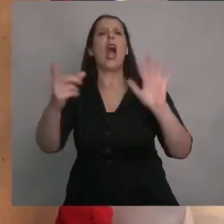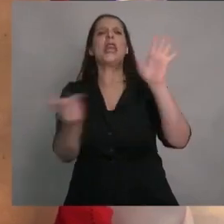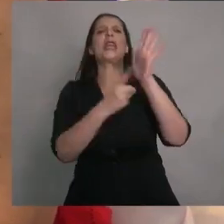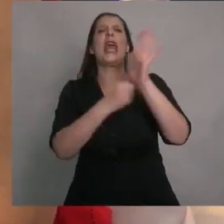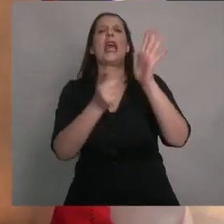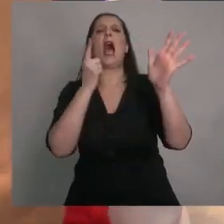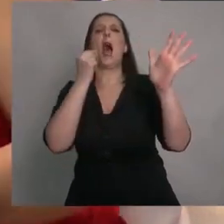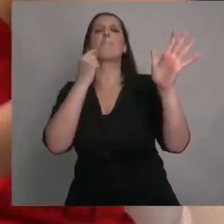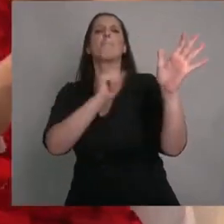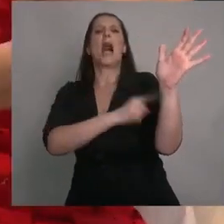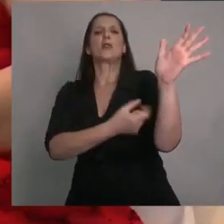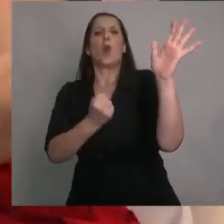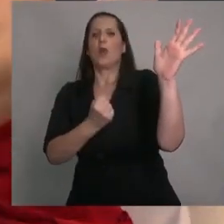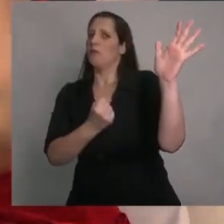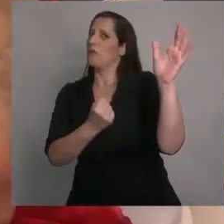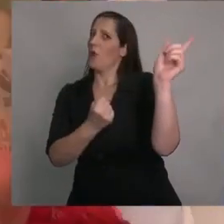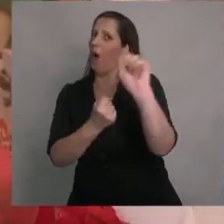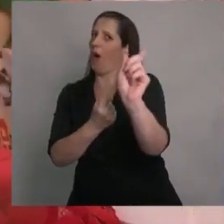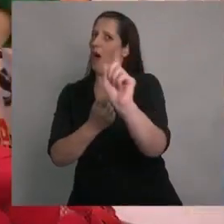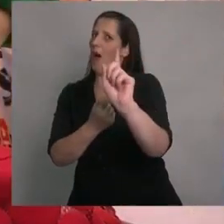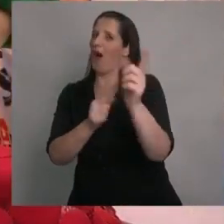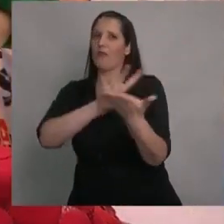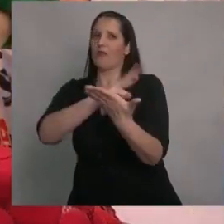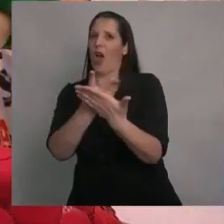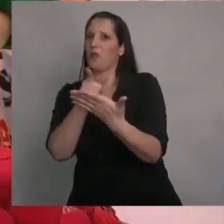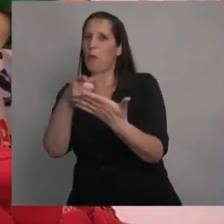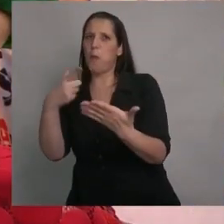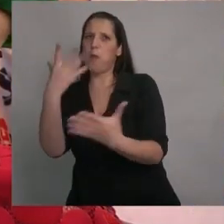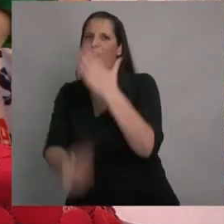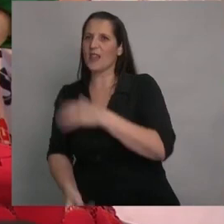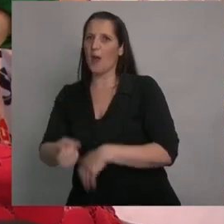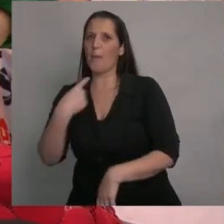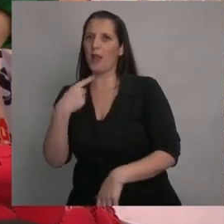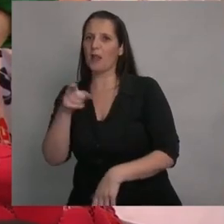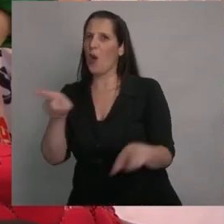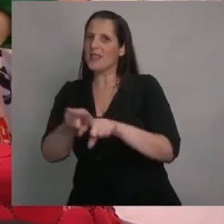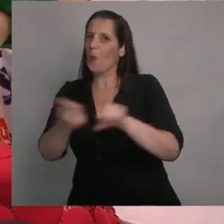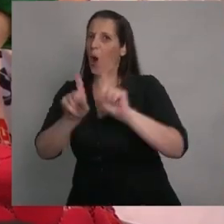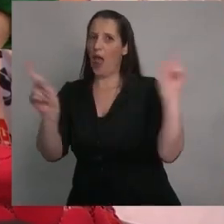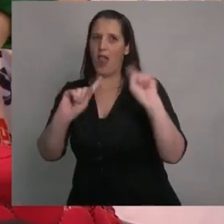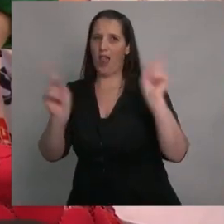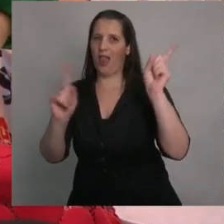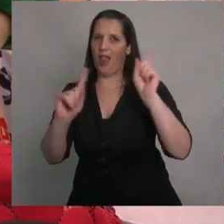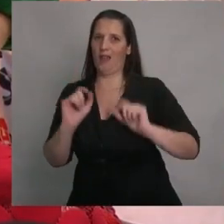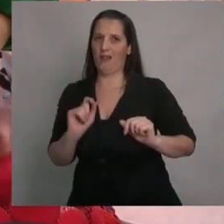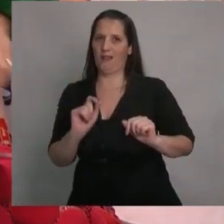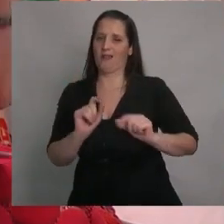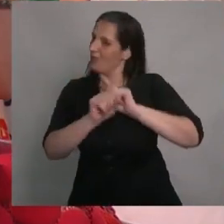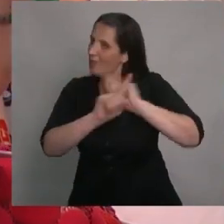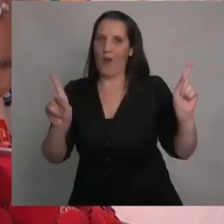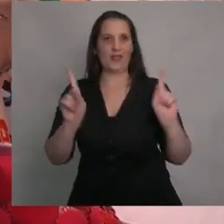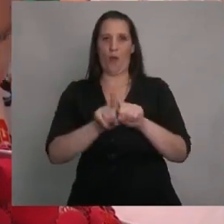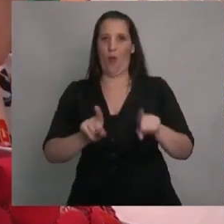no, la regla de la masculinidad no es lo mismo, porque el mandato de masculinidad tiene una ambigüedad. Por un lado, es